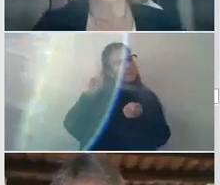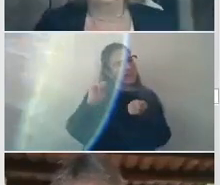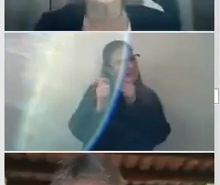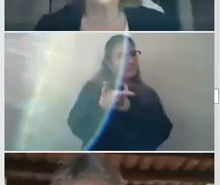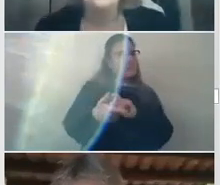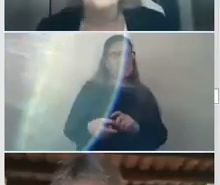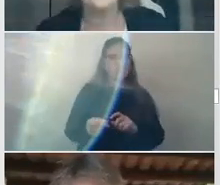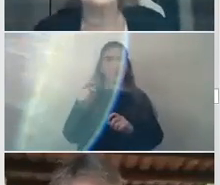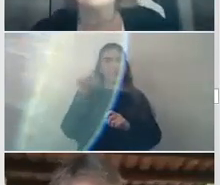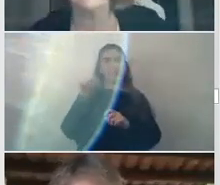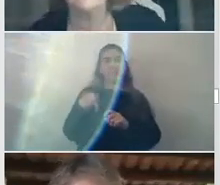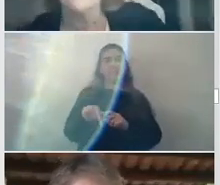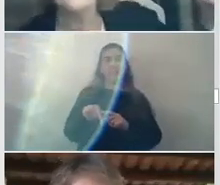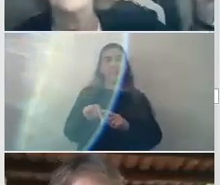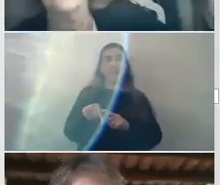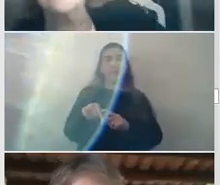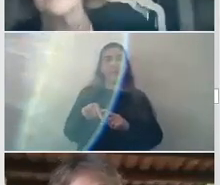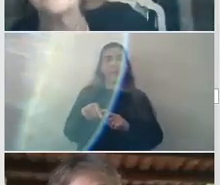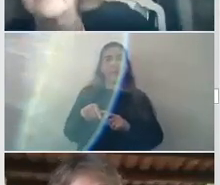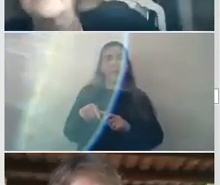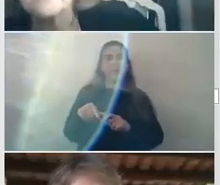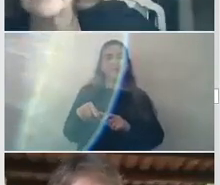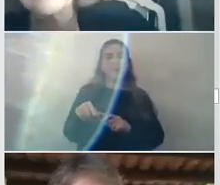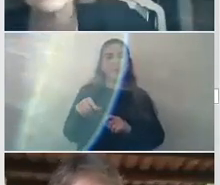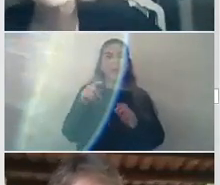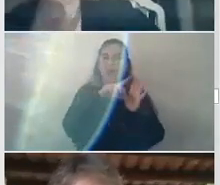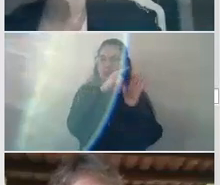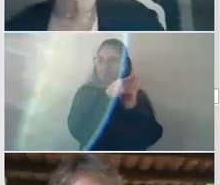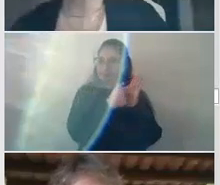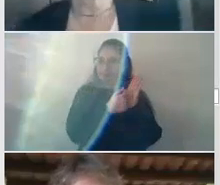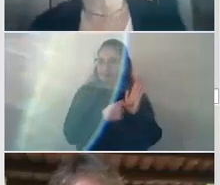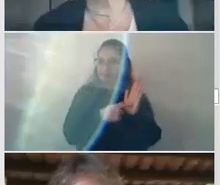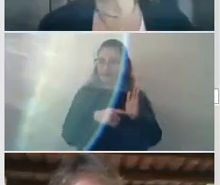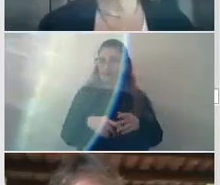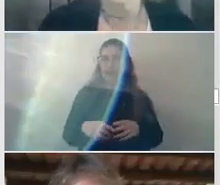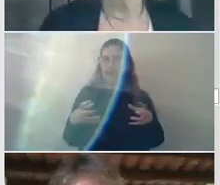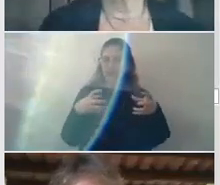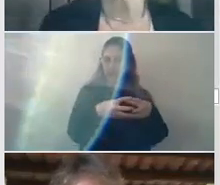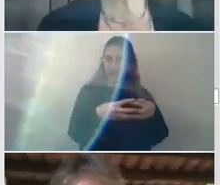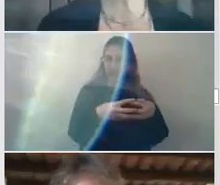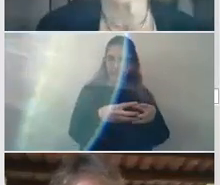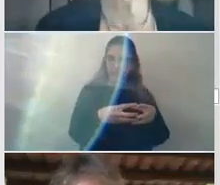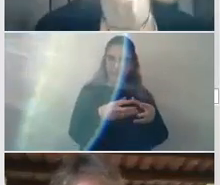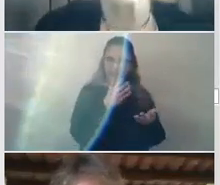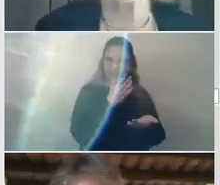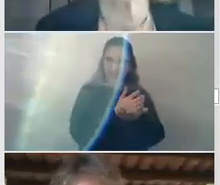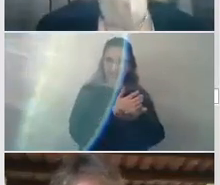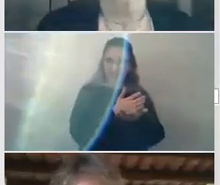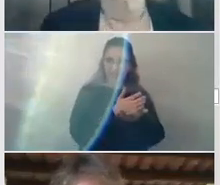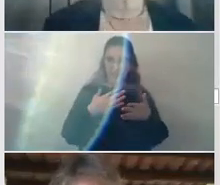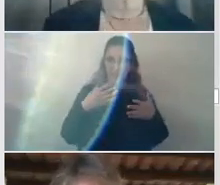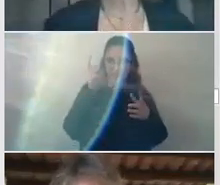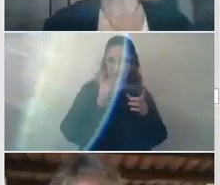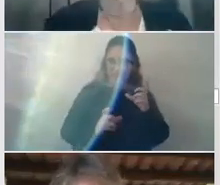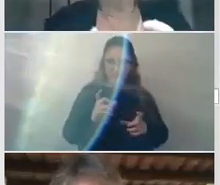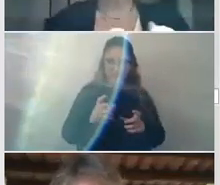observación uno que les dije cuando estábamos hablando del abordaje las observaciones son muy importantes las que hacen el comité